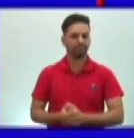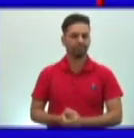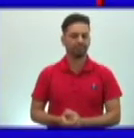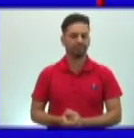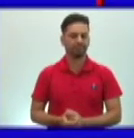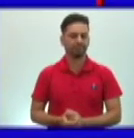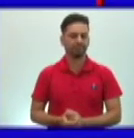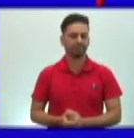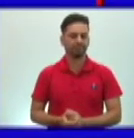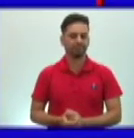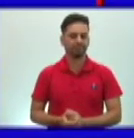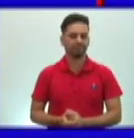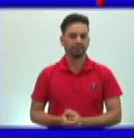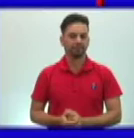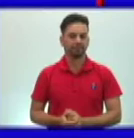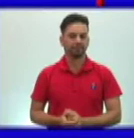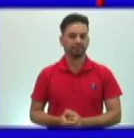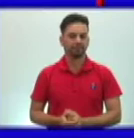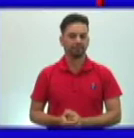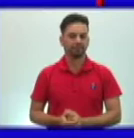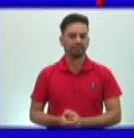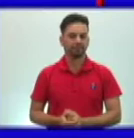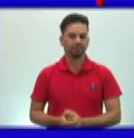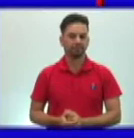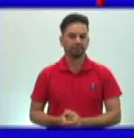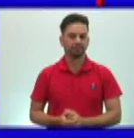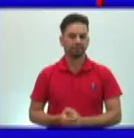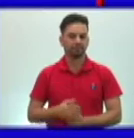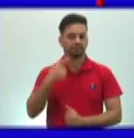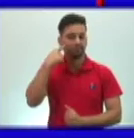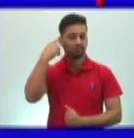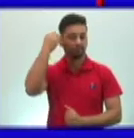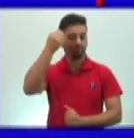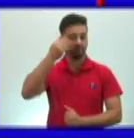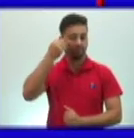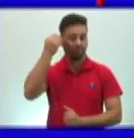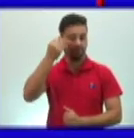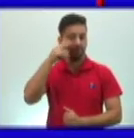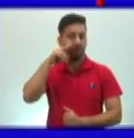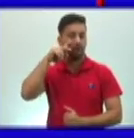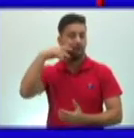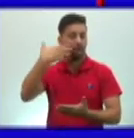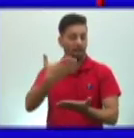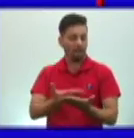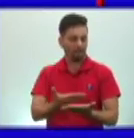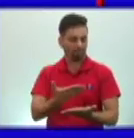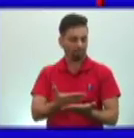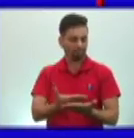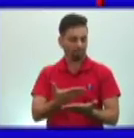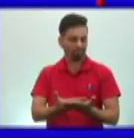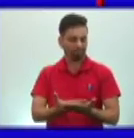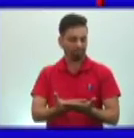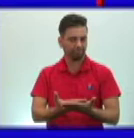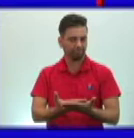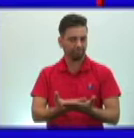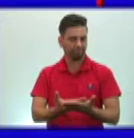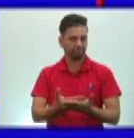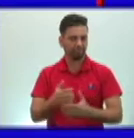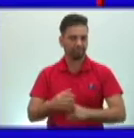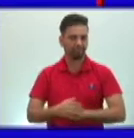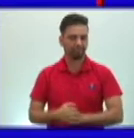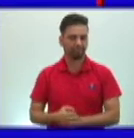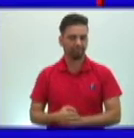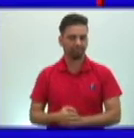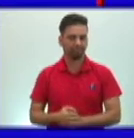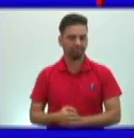¿A qué remiten las imágenes? Pues evidentemente a la violencia. ¿A qué violencia? A la